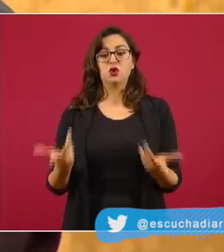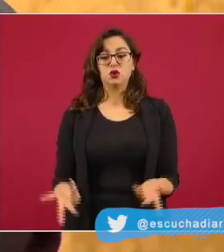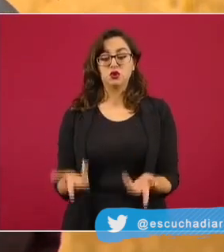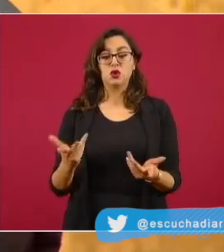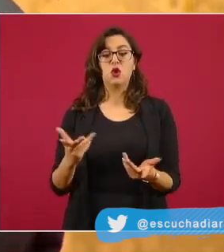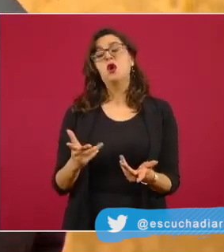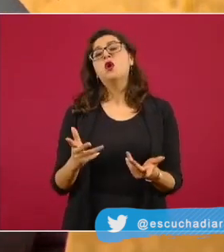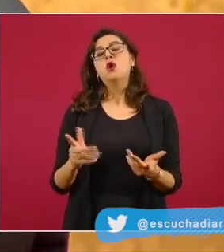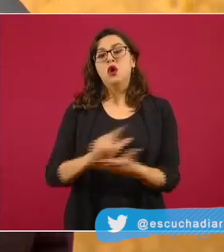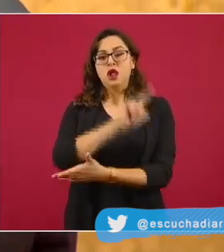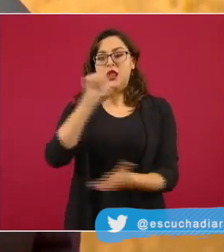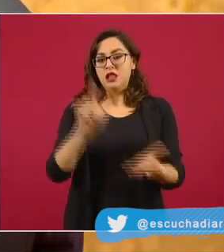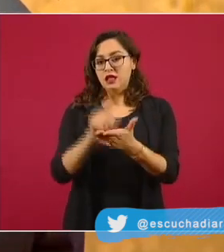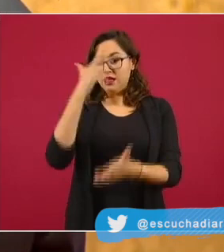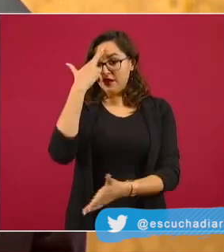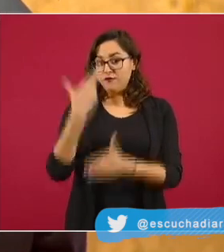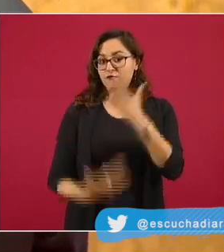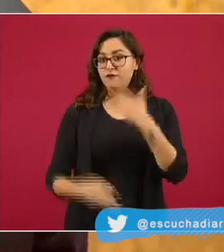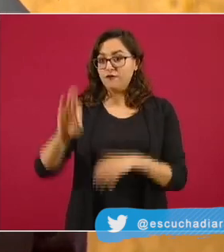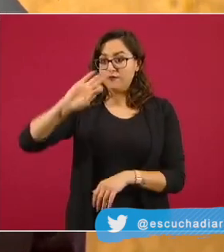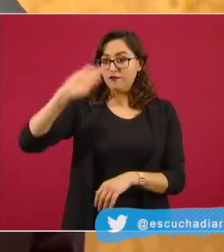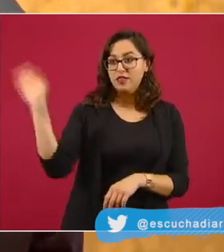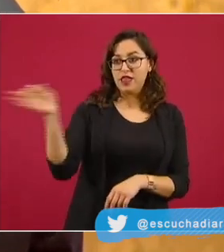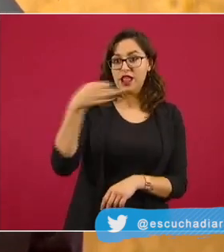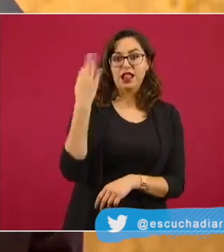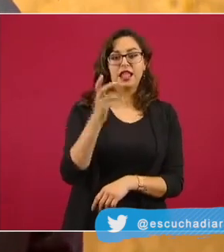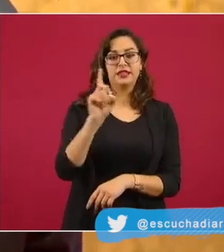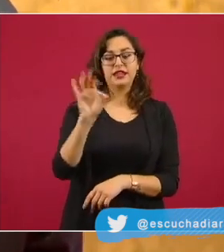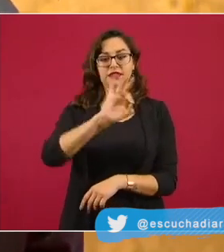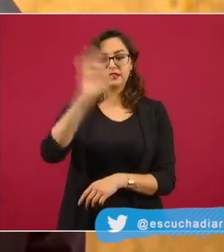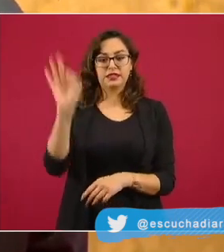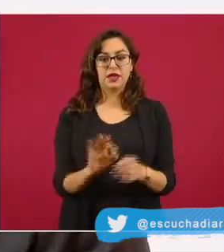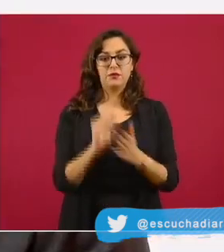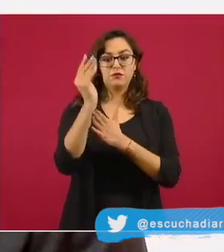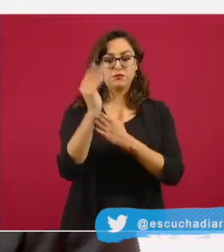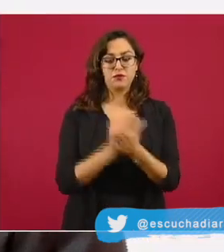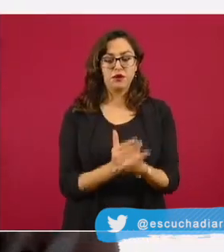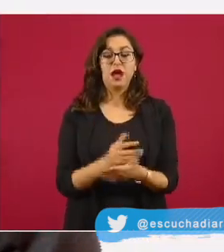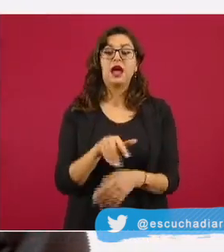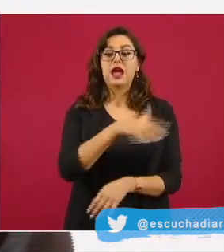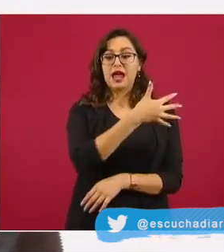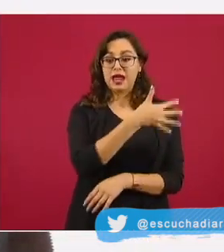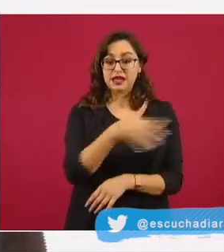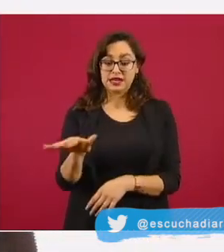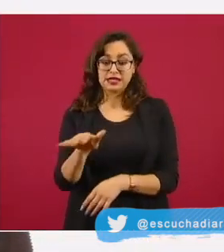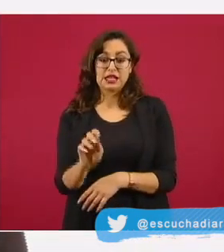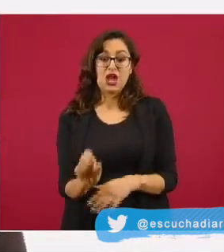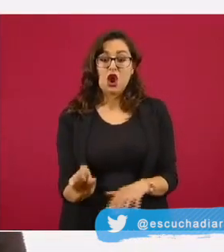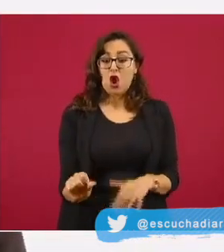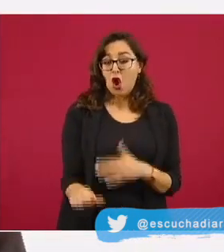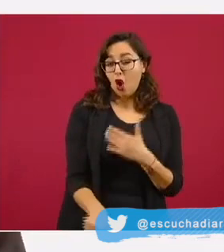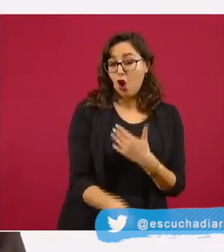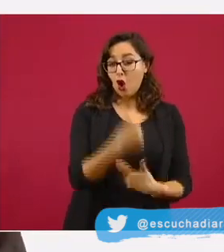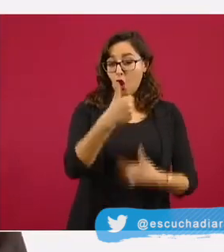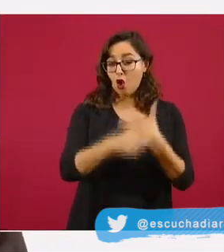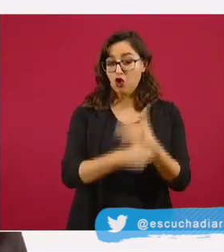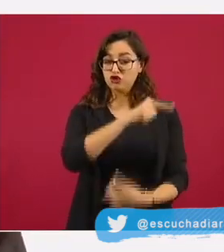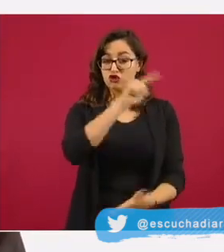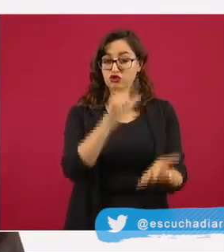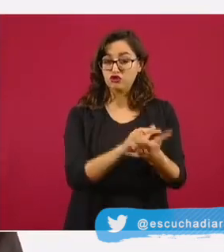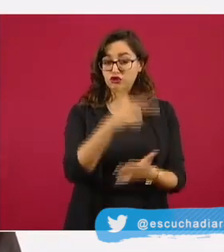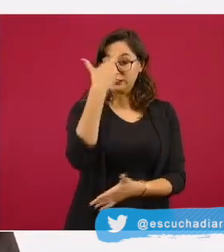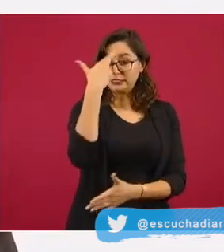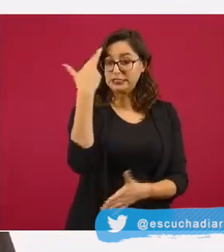federal se han reducido en 30% y en general, de 11 delitos de alto impacto del